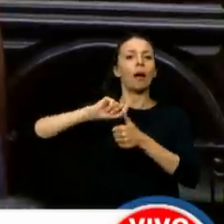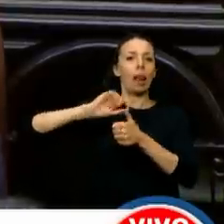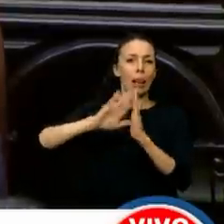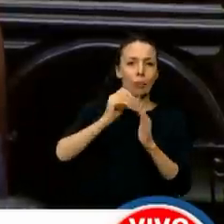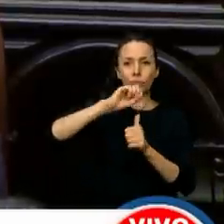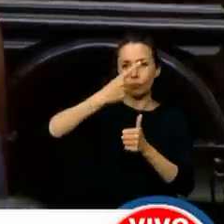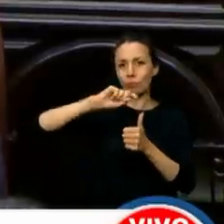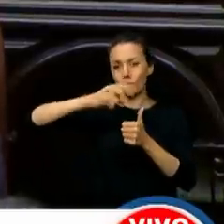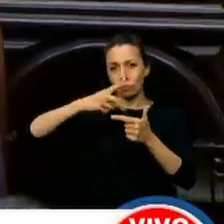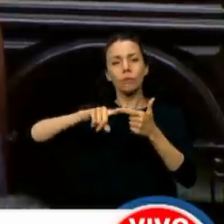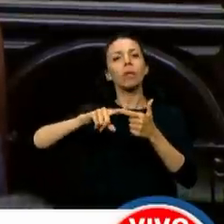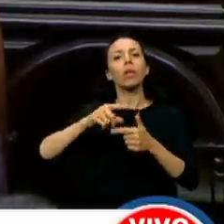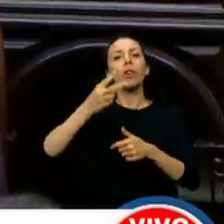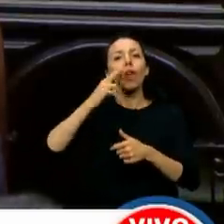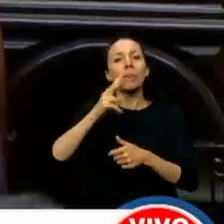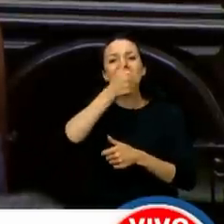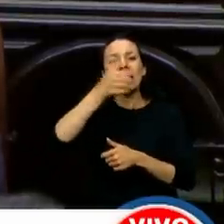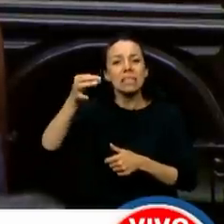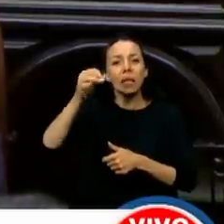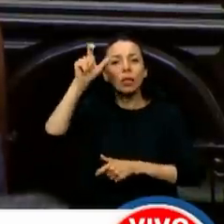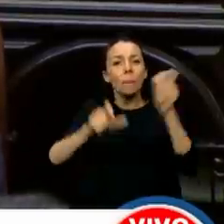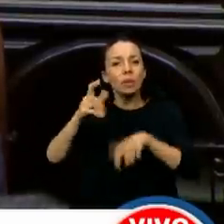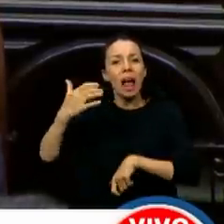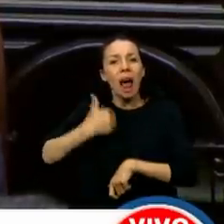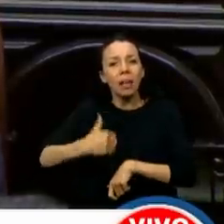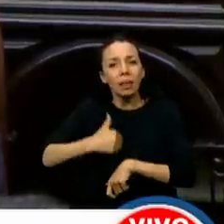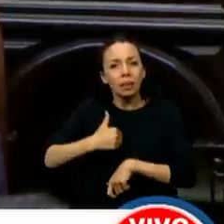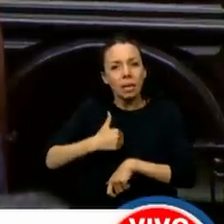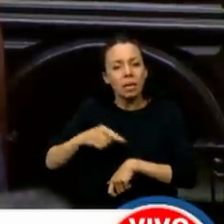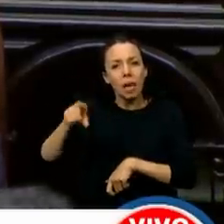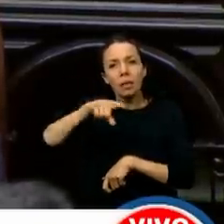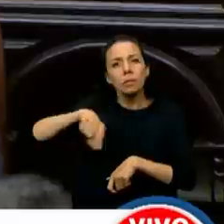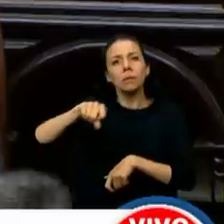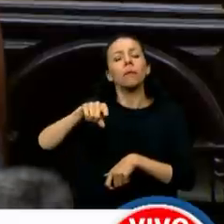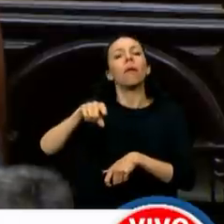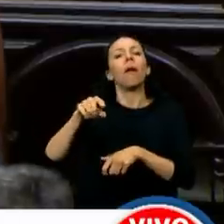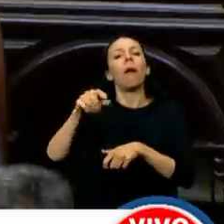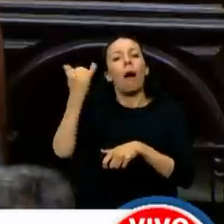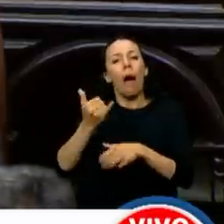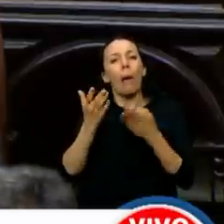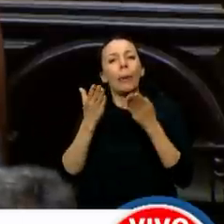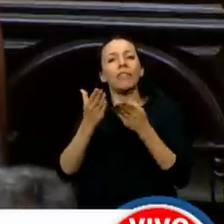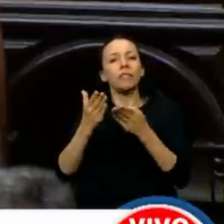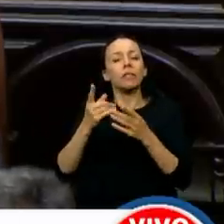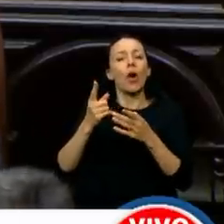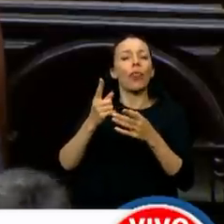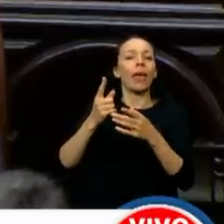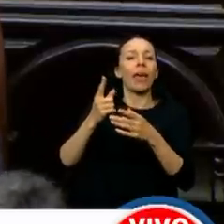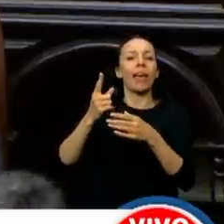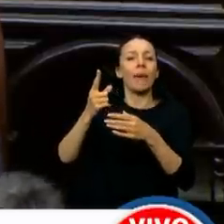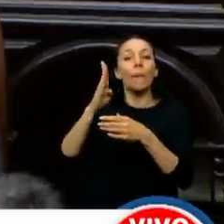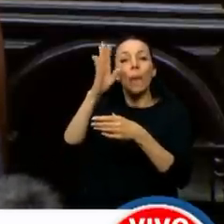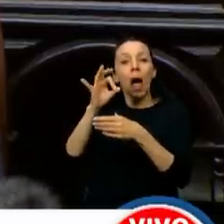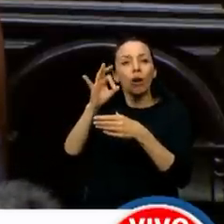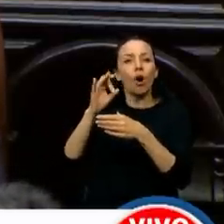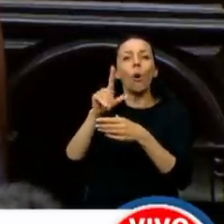2.612 argentinos eran beneficiarios finales de cuentas offshore en guaridas